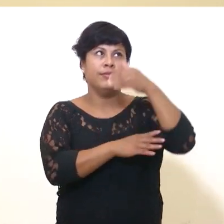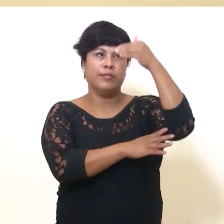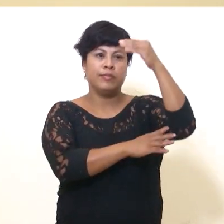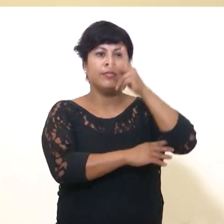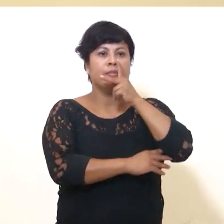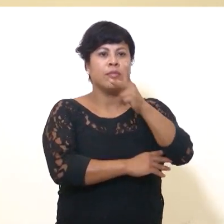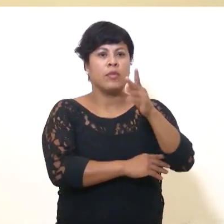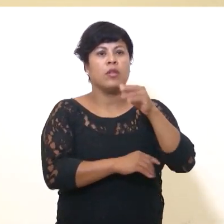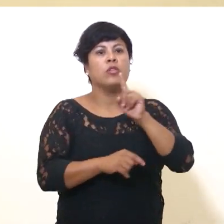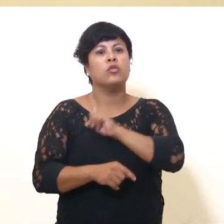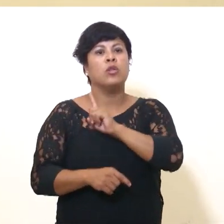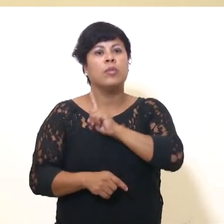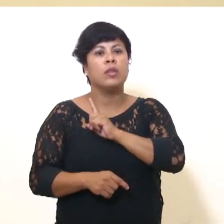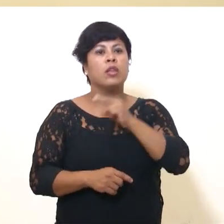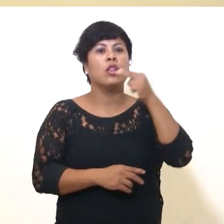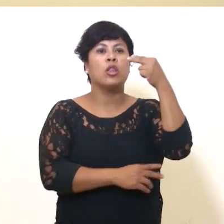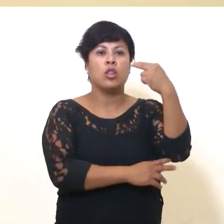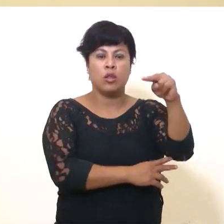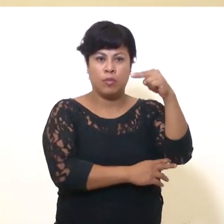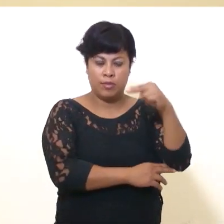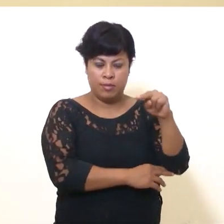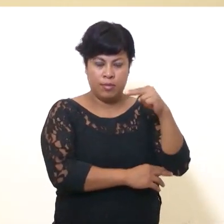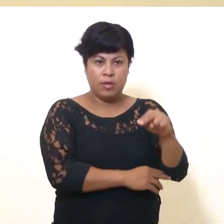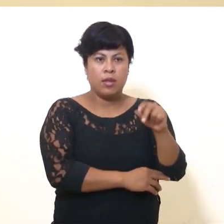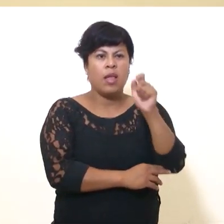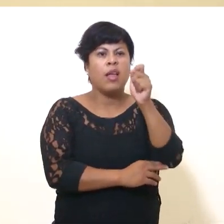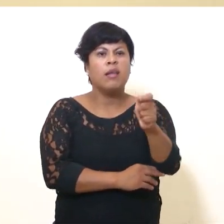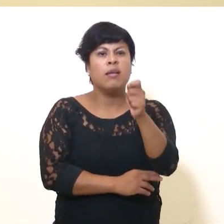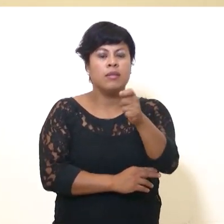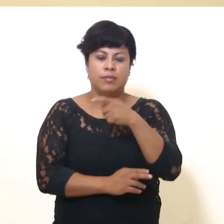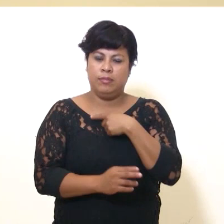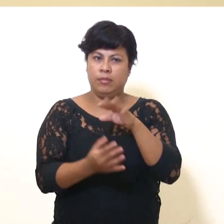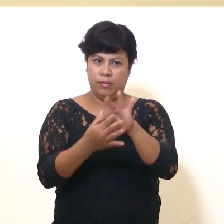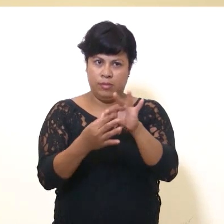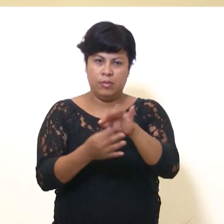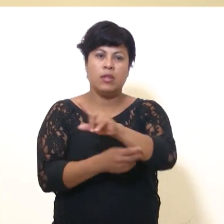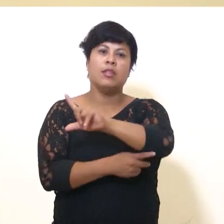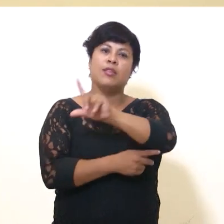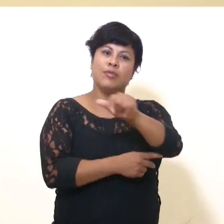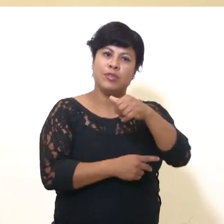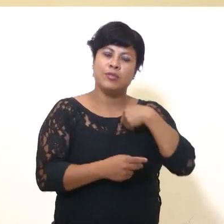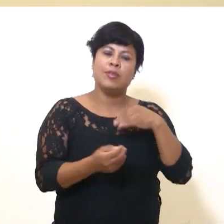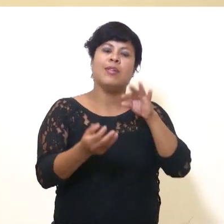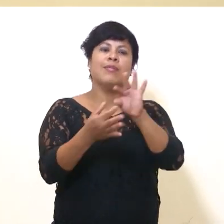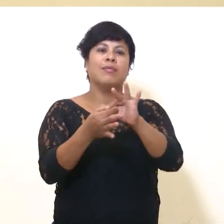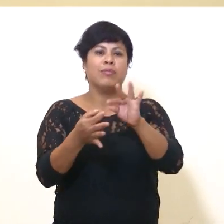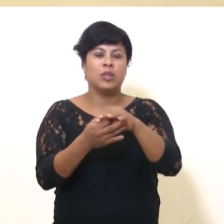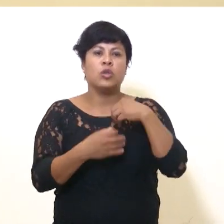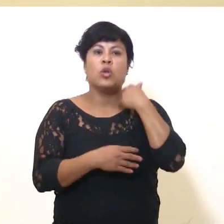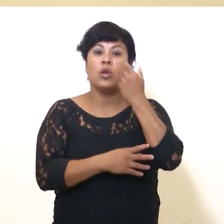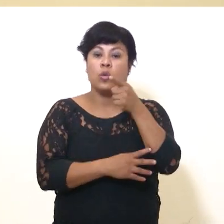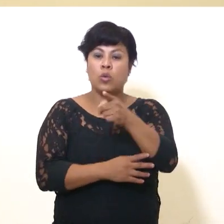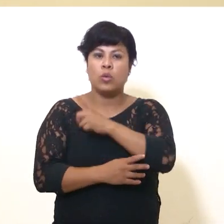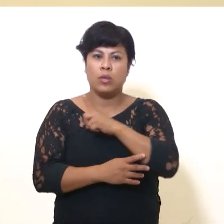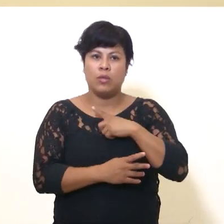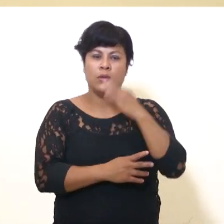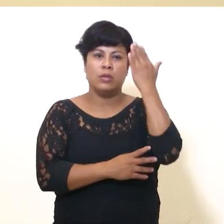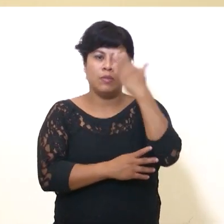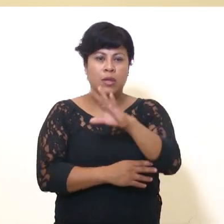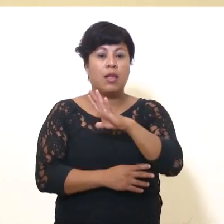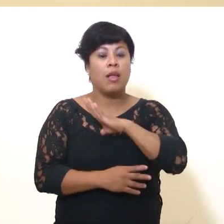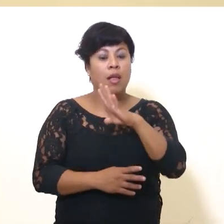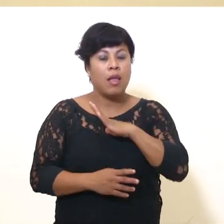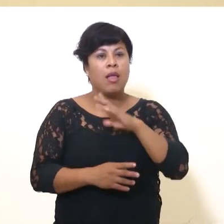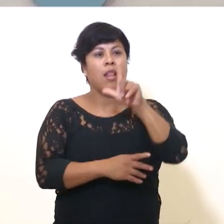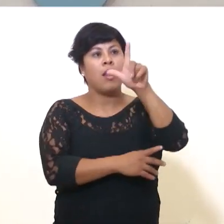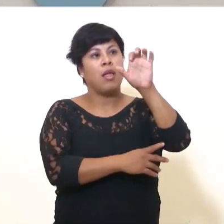letras. Y te estoy dando el nombre, no te estoy diciendo qué significan. Después lo vamos a ir aprendiendo. Yo lo único que quiero